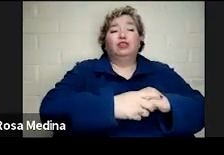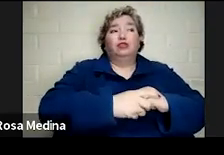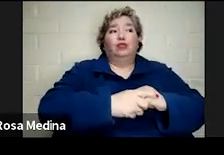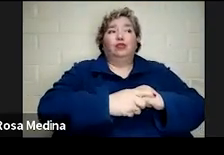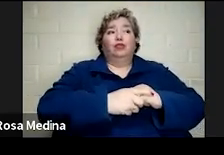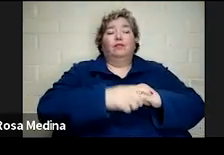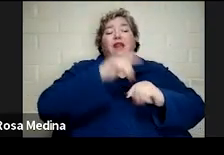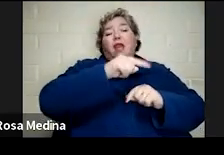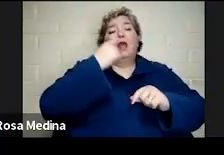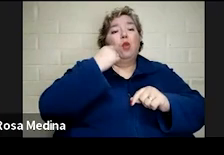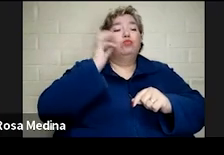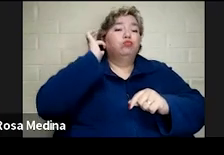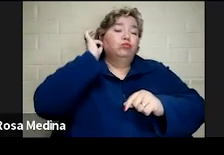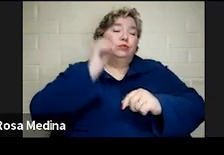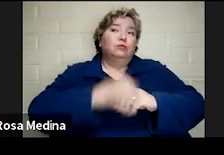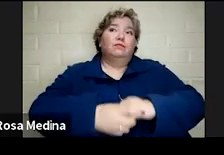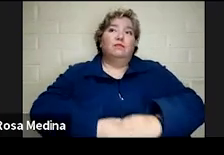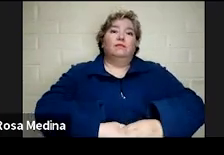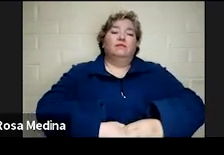ella.